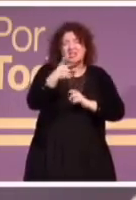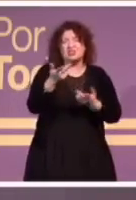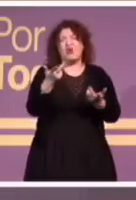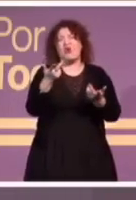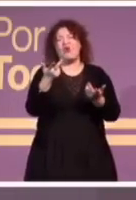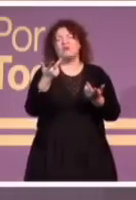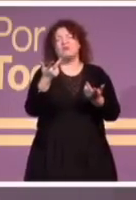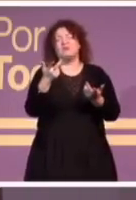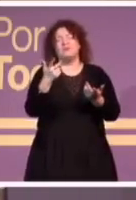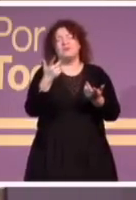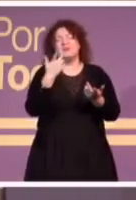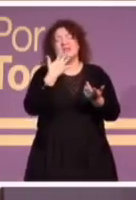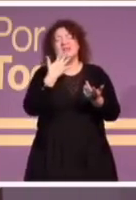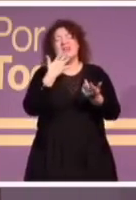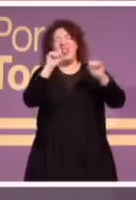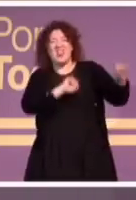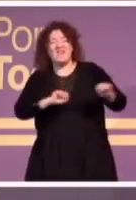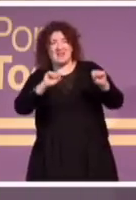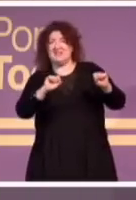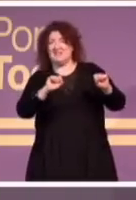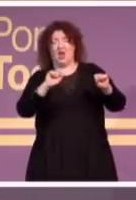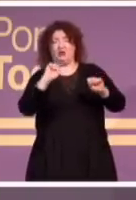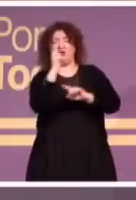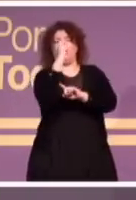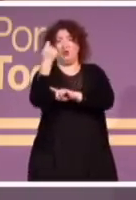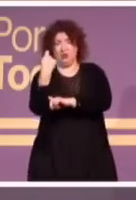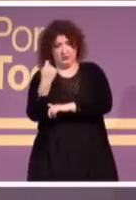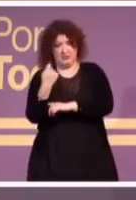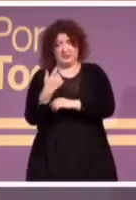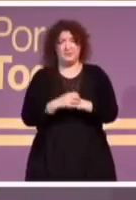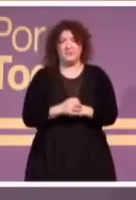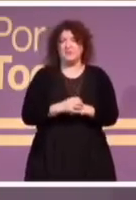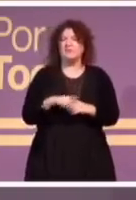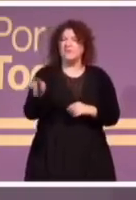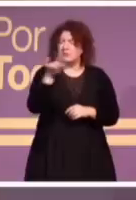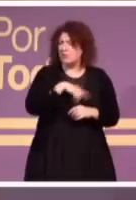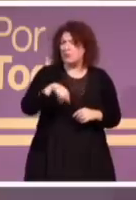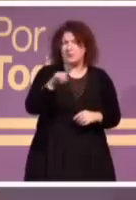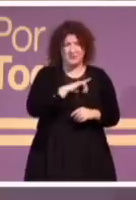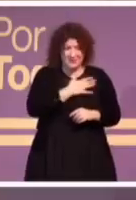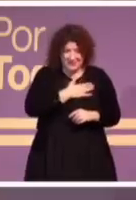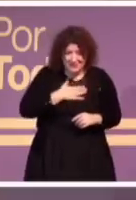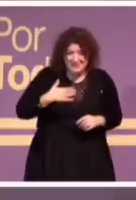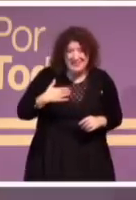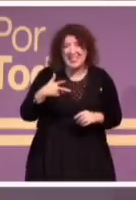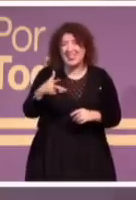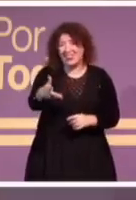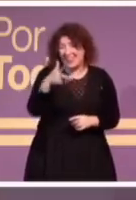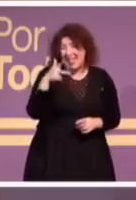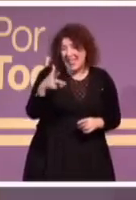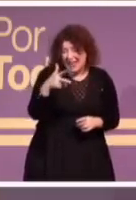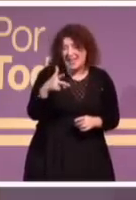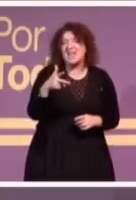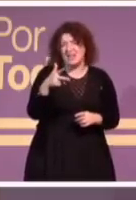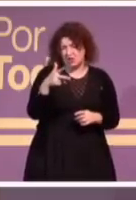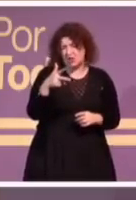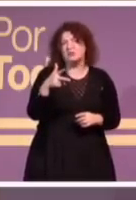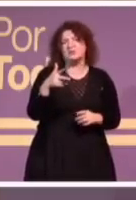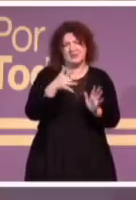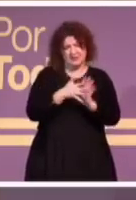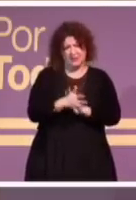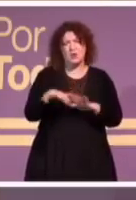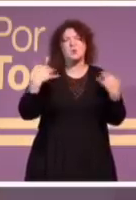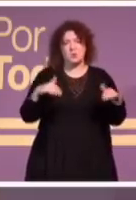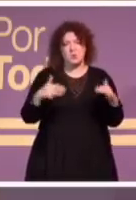para defendernos las unas a las otras. Porque no seamos ingenuas, conquistar derechos tiene un